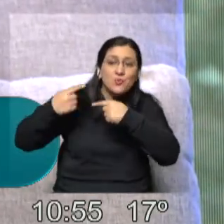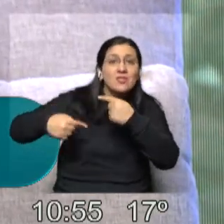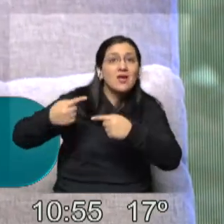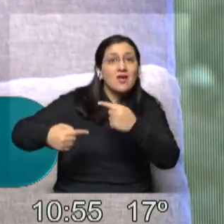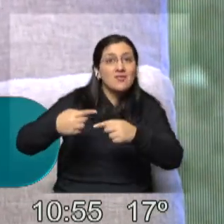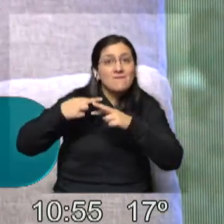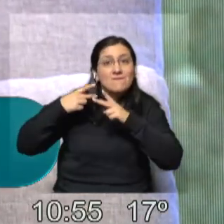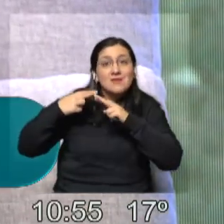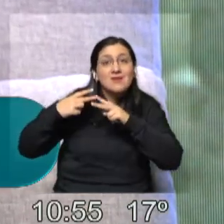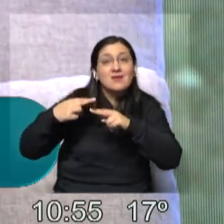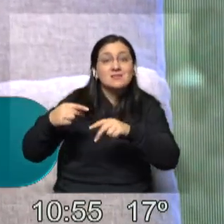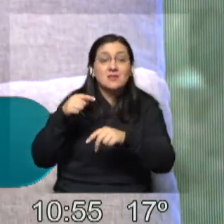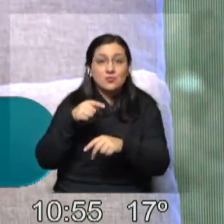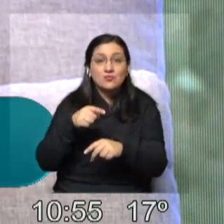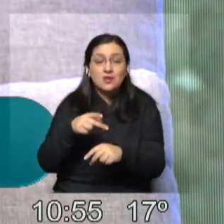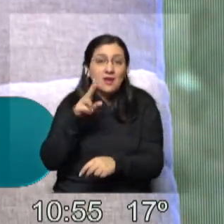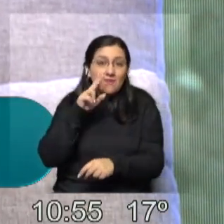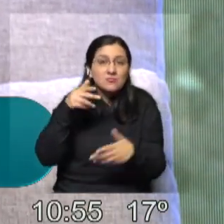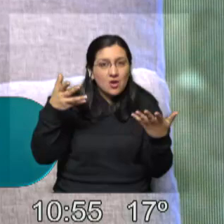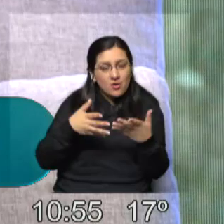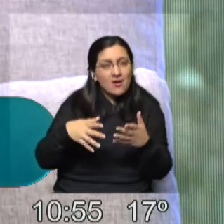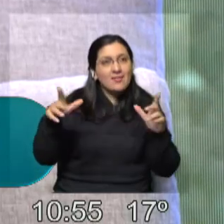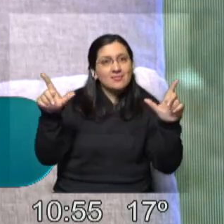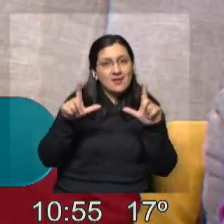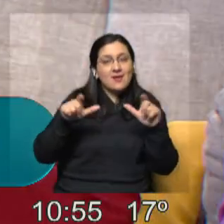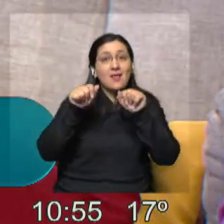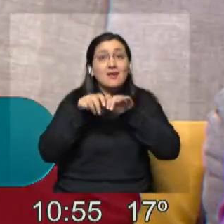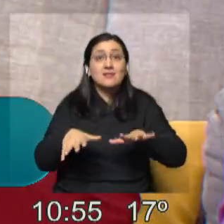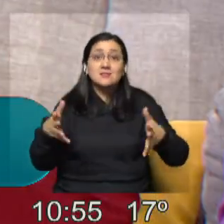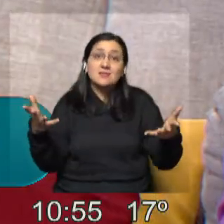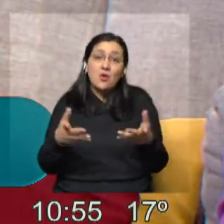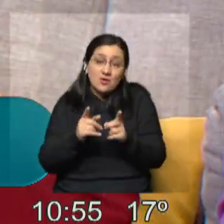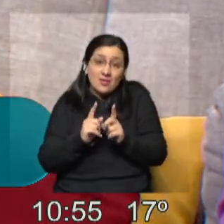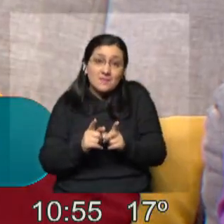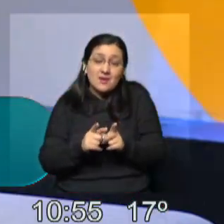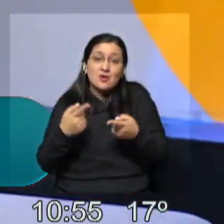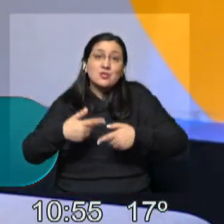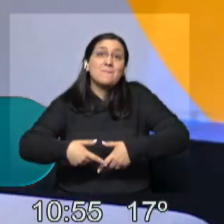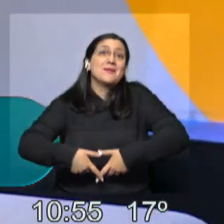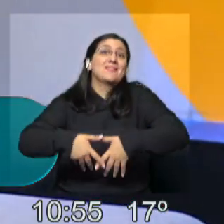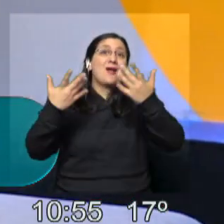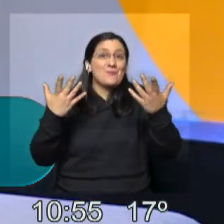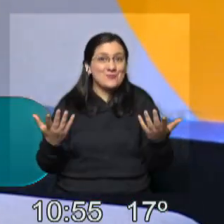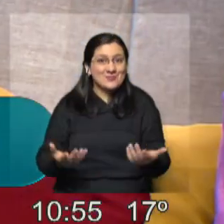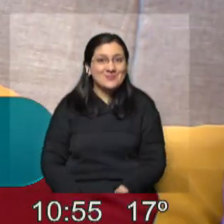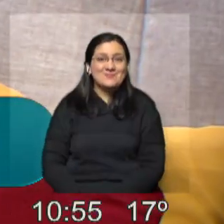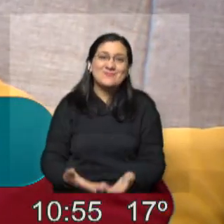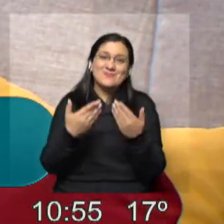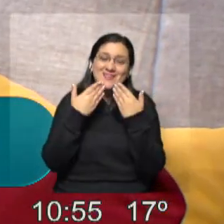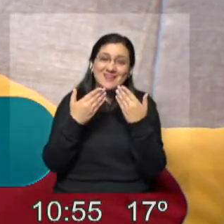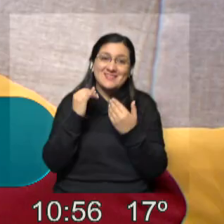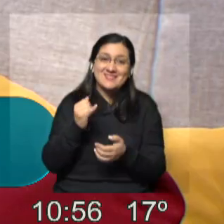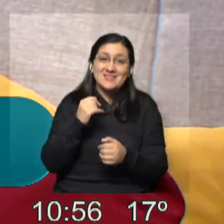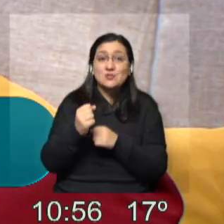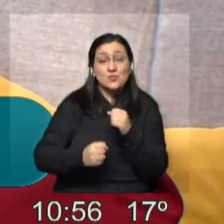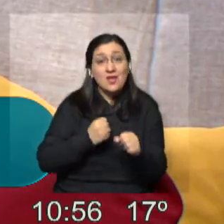una vigencia tuya, que la estamos viendo en la tele, en las redes y también ahora en los espectáculos, en estos escenarios. Muchas gracias, sí, es un